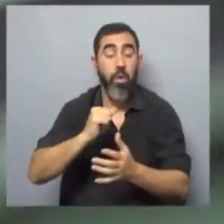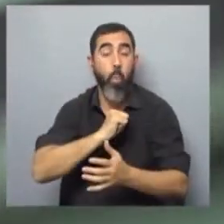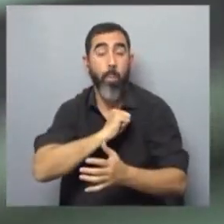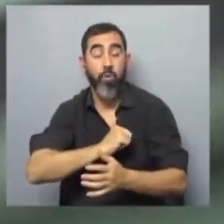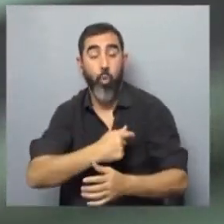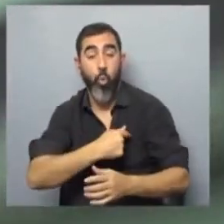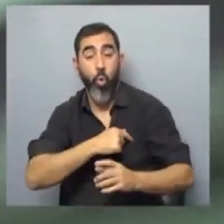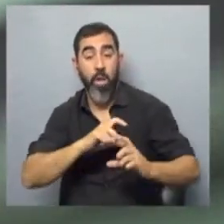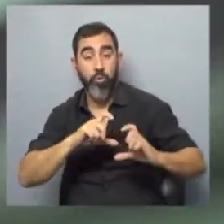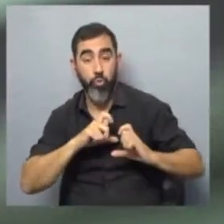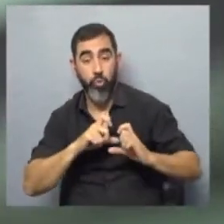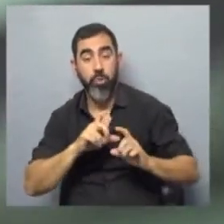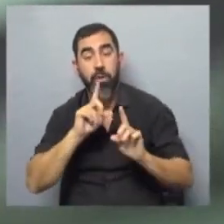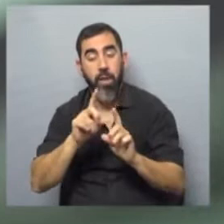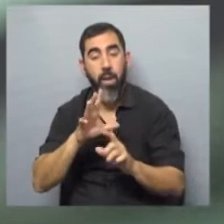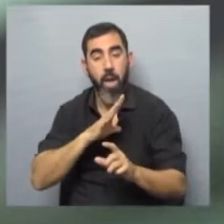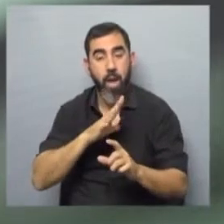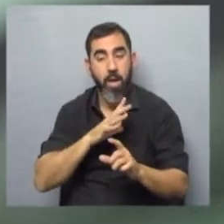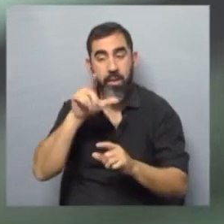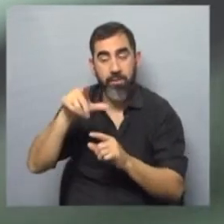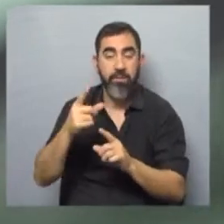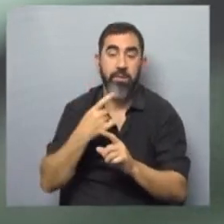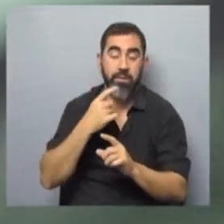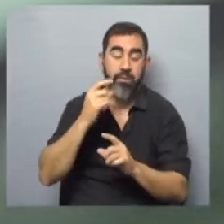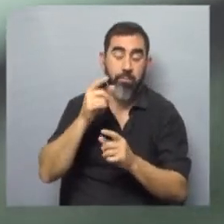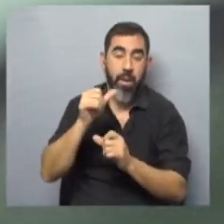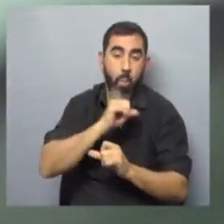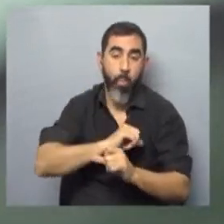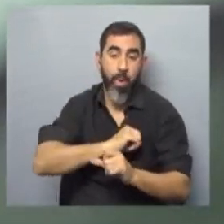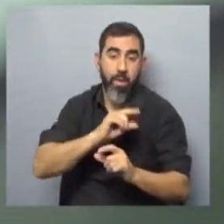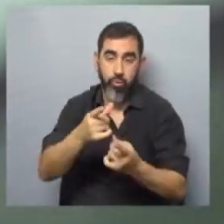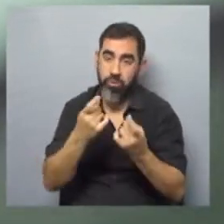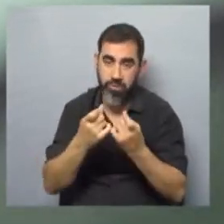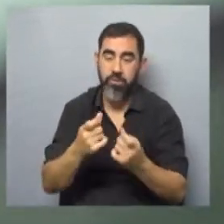cardíaca, nosotros tenemos que contar con este componente para la cirugía cardíaca.